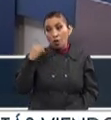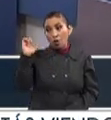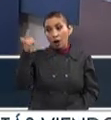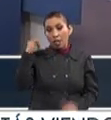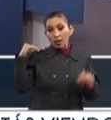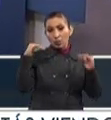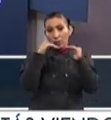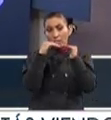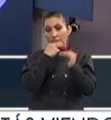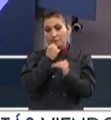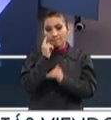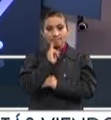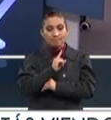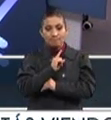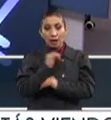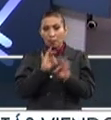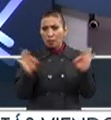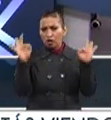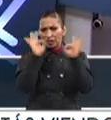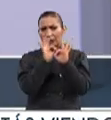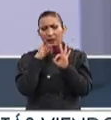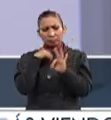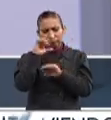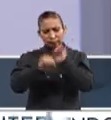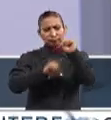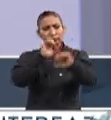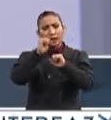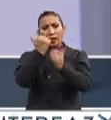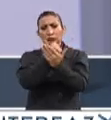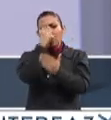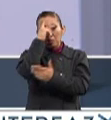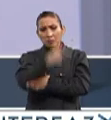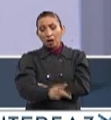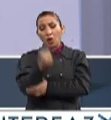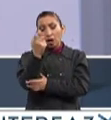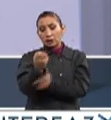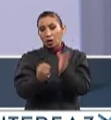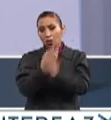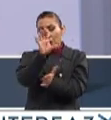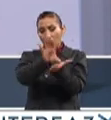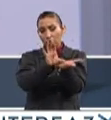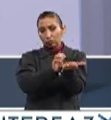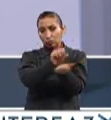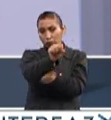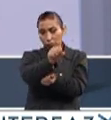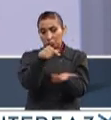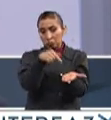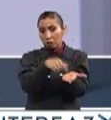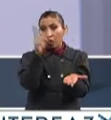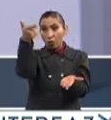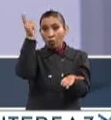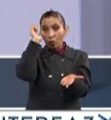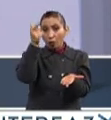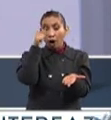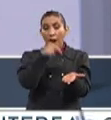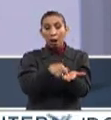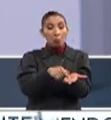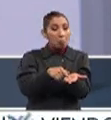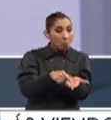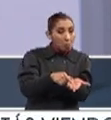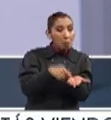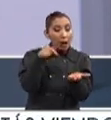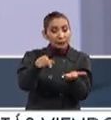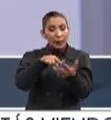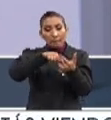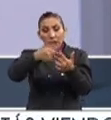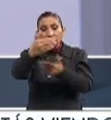esta paridad. Así es muy importante lo que se ha logrado en la Ciudad de México con esta nueva constitución, que bueno, esperamos sea